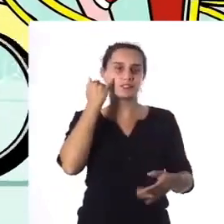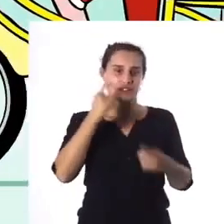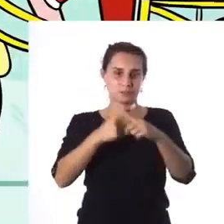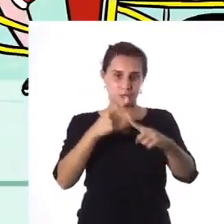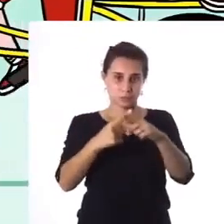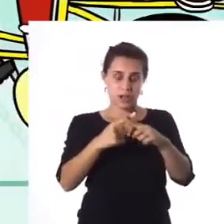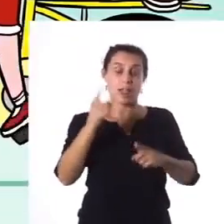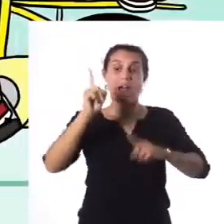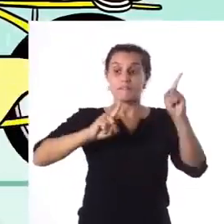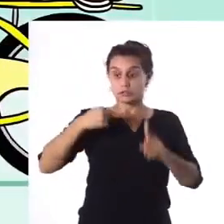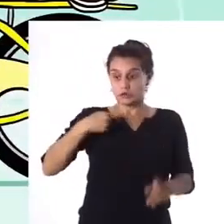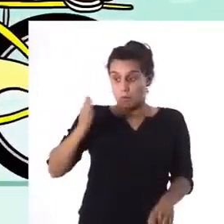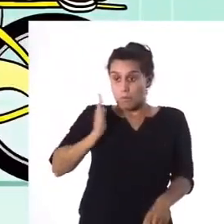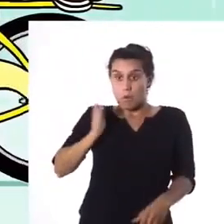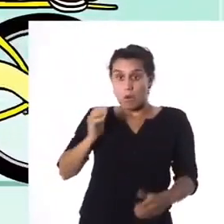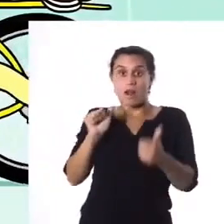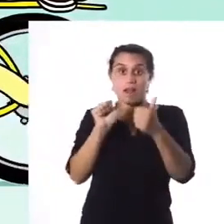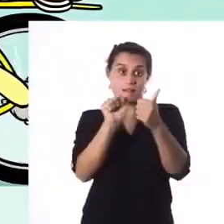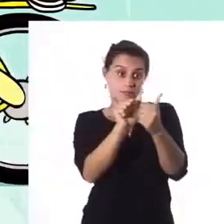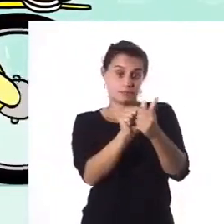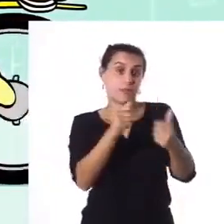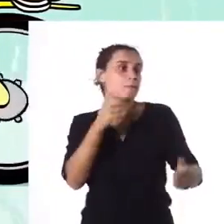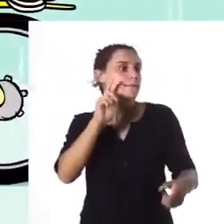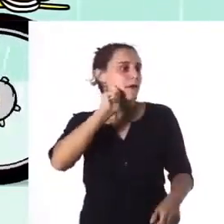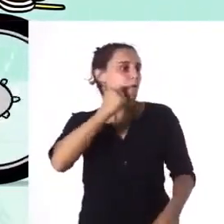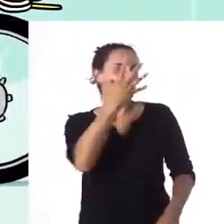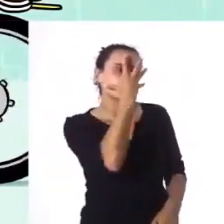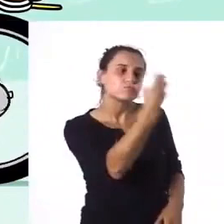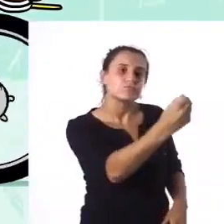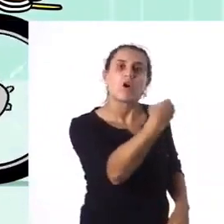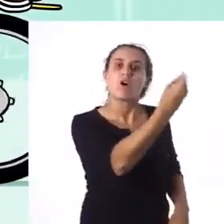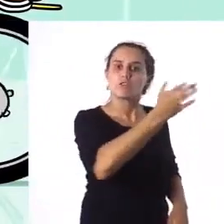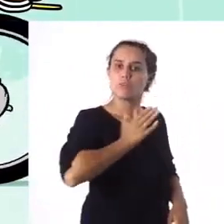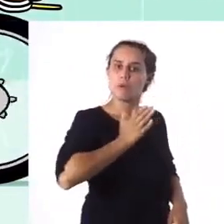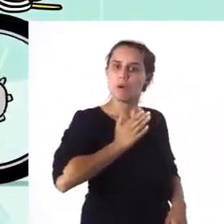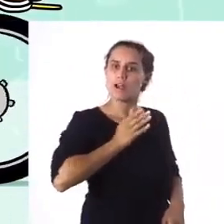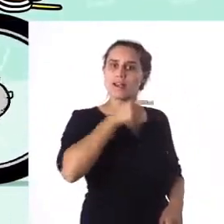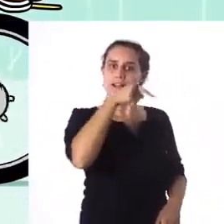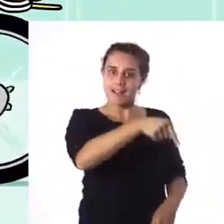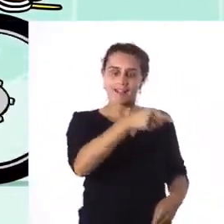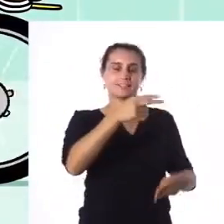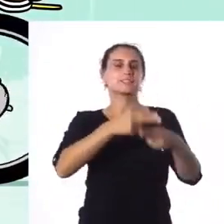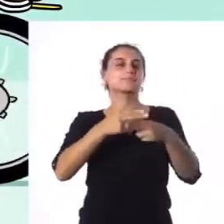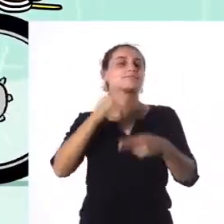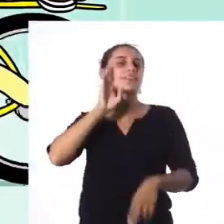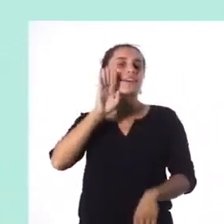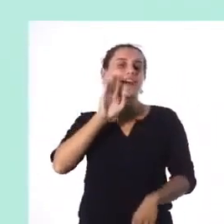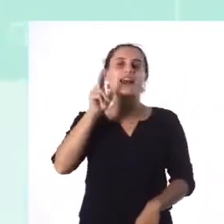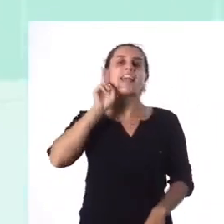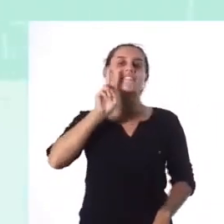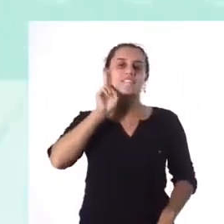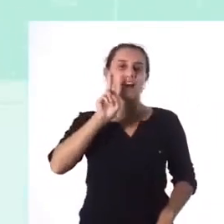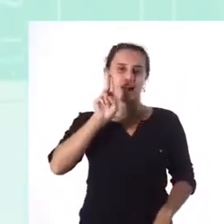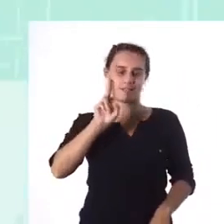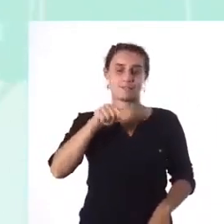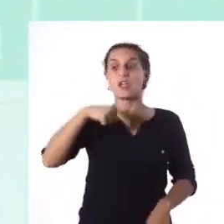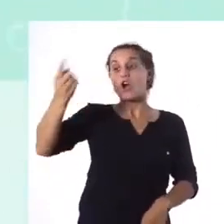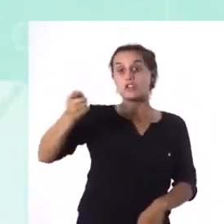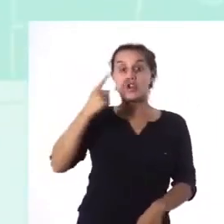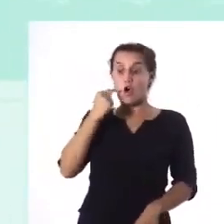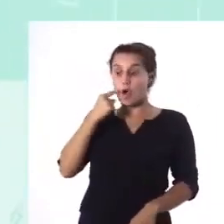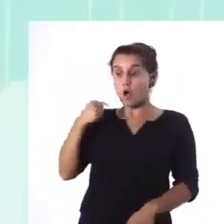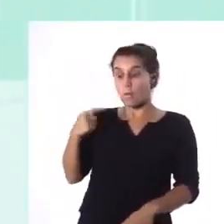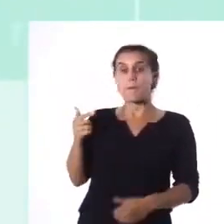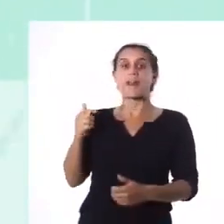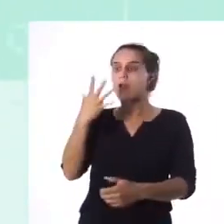señalamientos por parte de algunos grupos. En respuesta, el MINED informó en un comunicado que decidieron realizar una reestructuración profunda del Infod